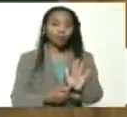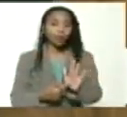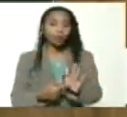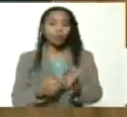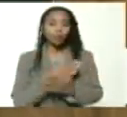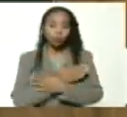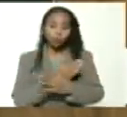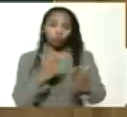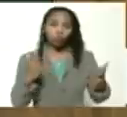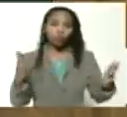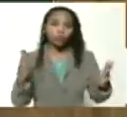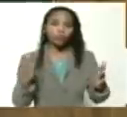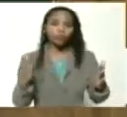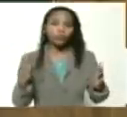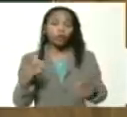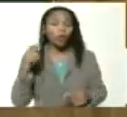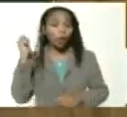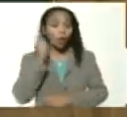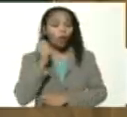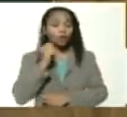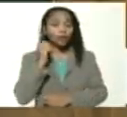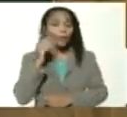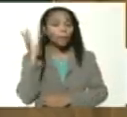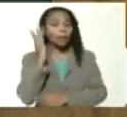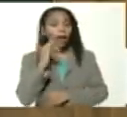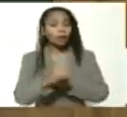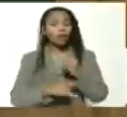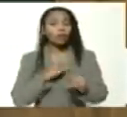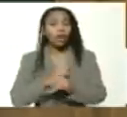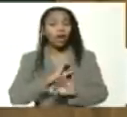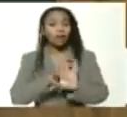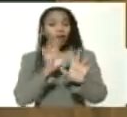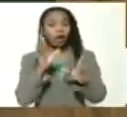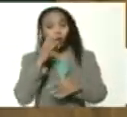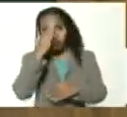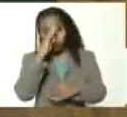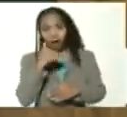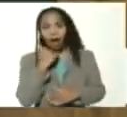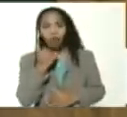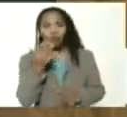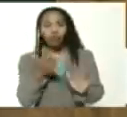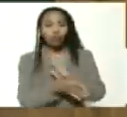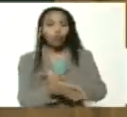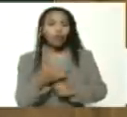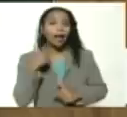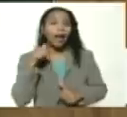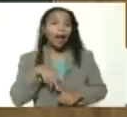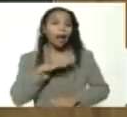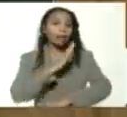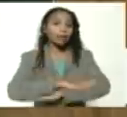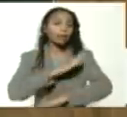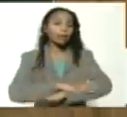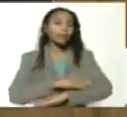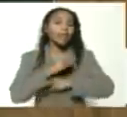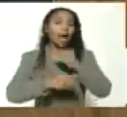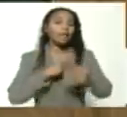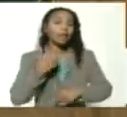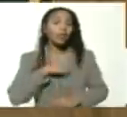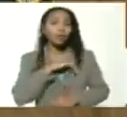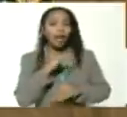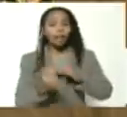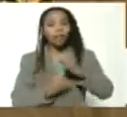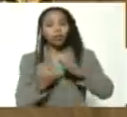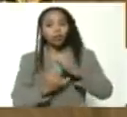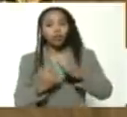a colaborar con la Corte Penal Internacional y aclarar cualquier duda que haya con respecto a las actuaciones que realiza nuestra